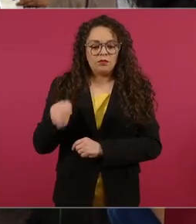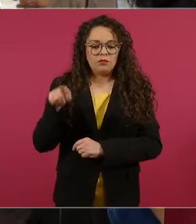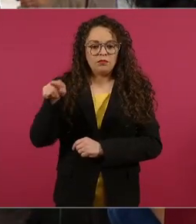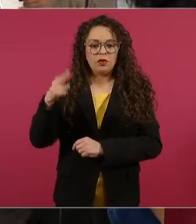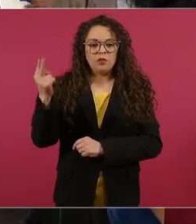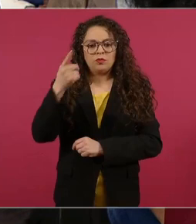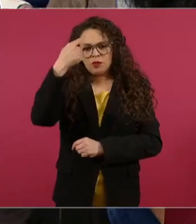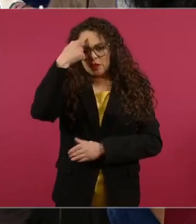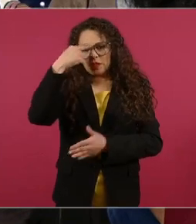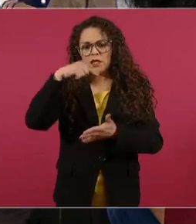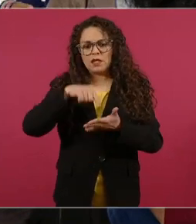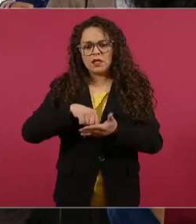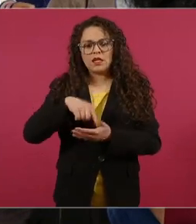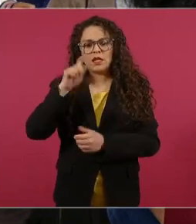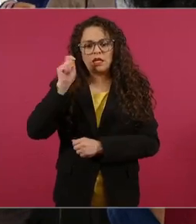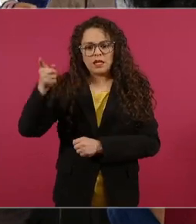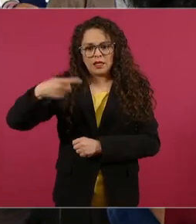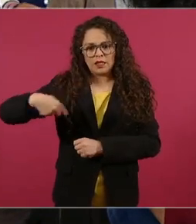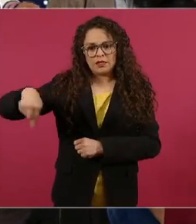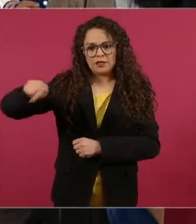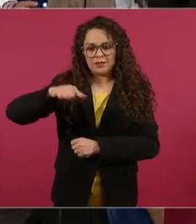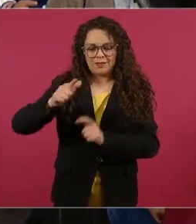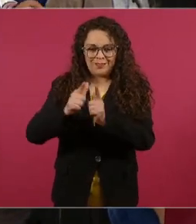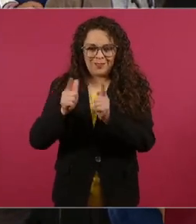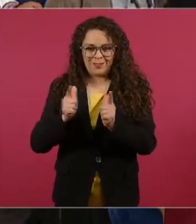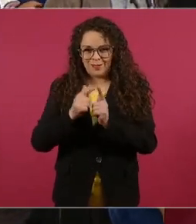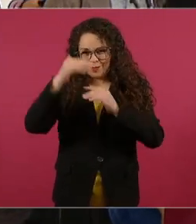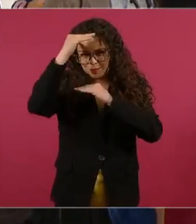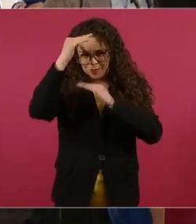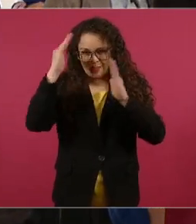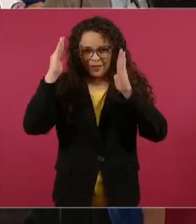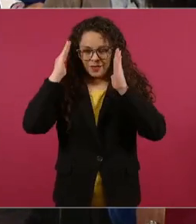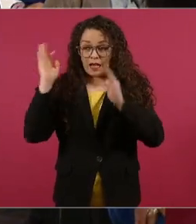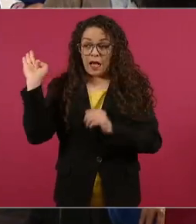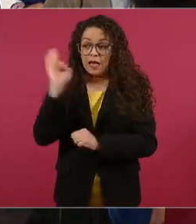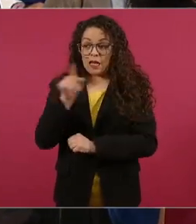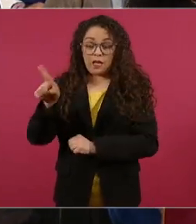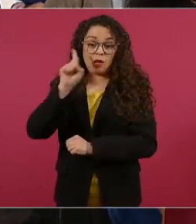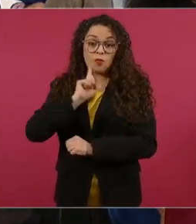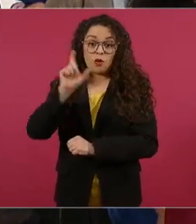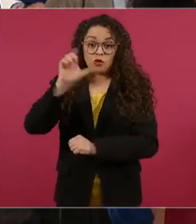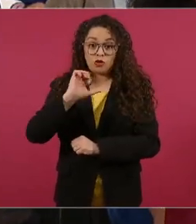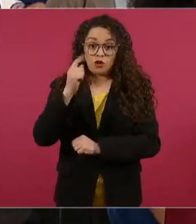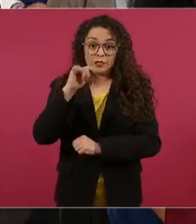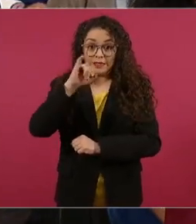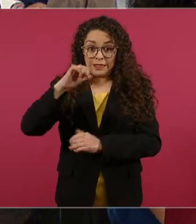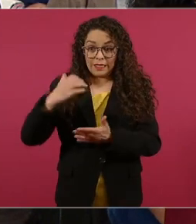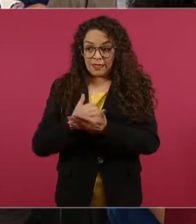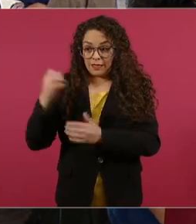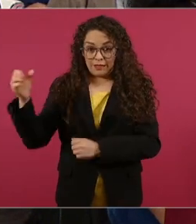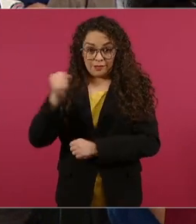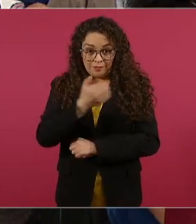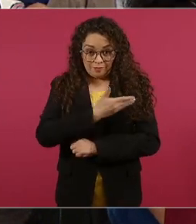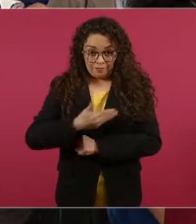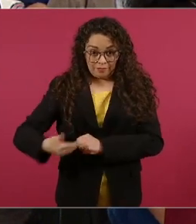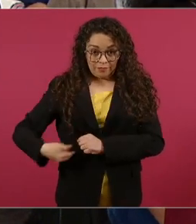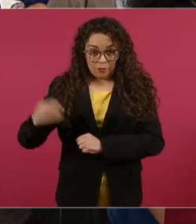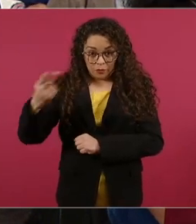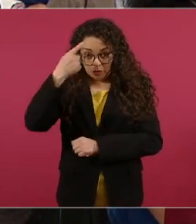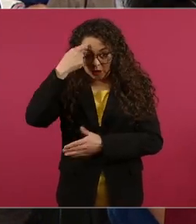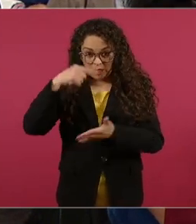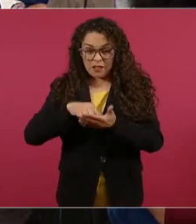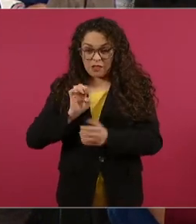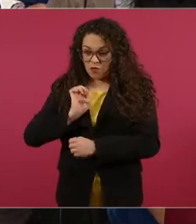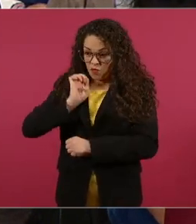conservadores a Xochitl Gálvez en caso que llegara a la presidencia? Y si usted cree que estos medios conservadores tratarían con el mismo